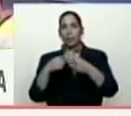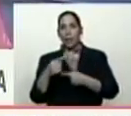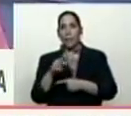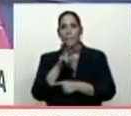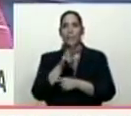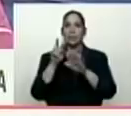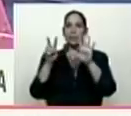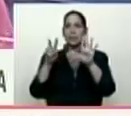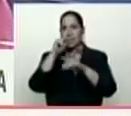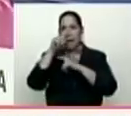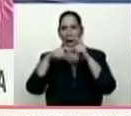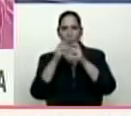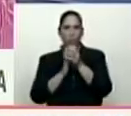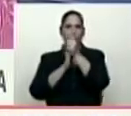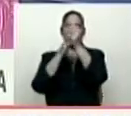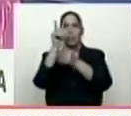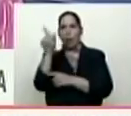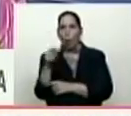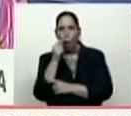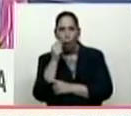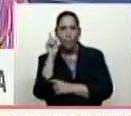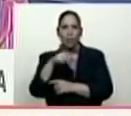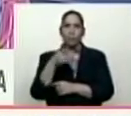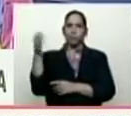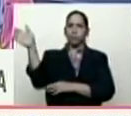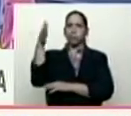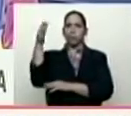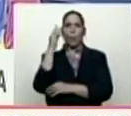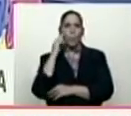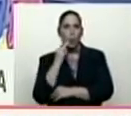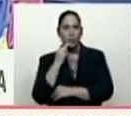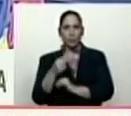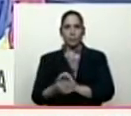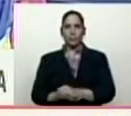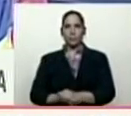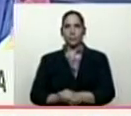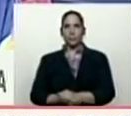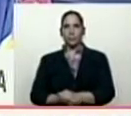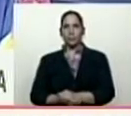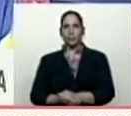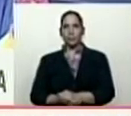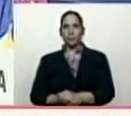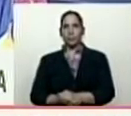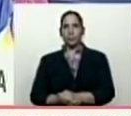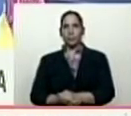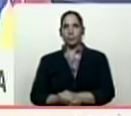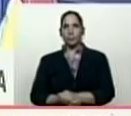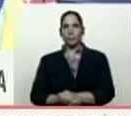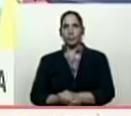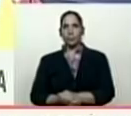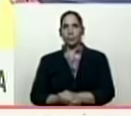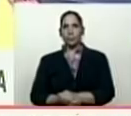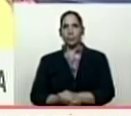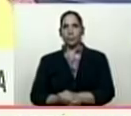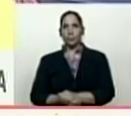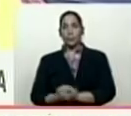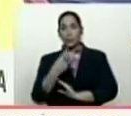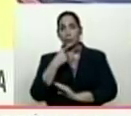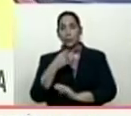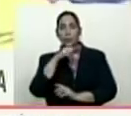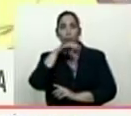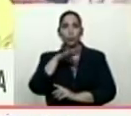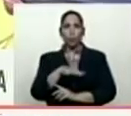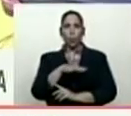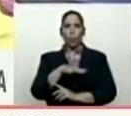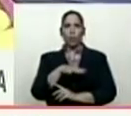27 años, uno de los primeros que levantaron la bandera de Bolívar. Y dice la historia que lo manda